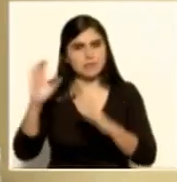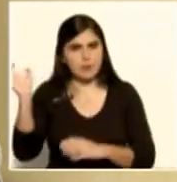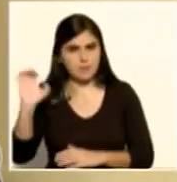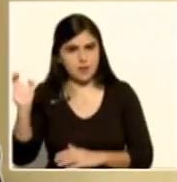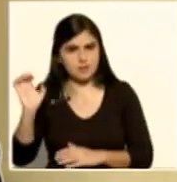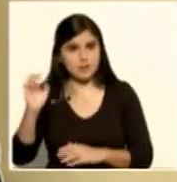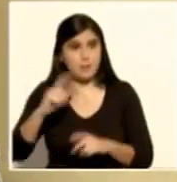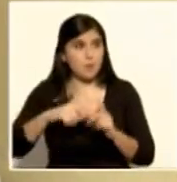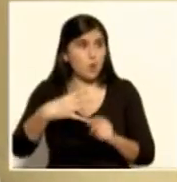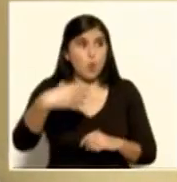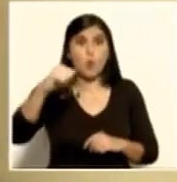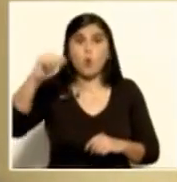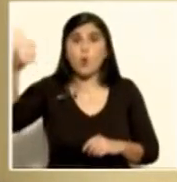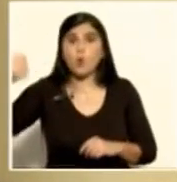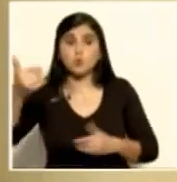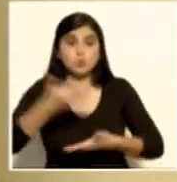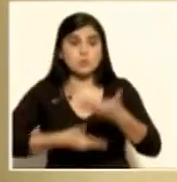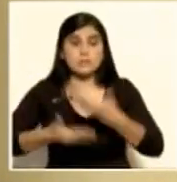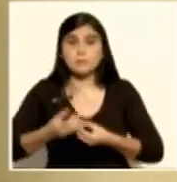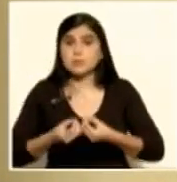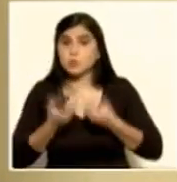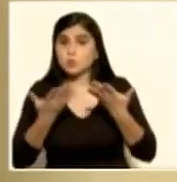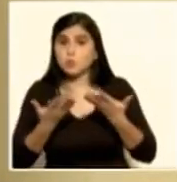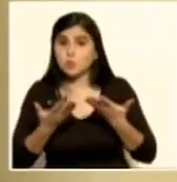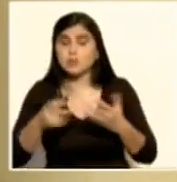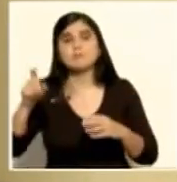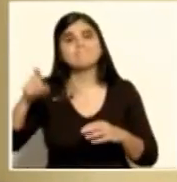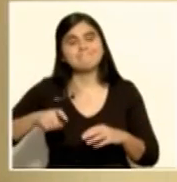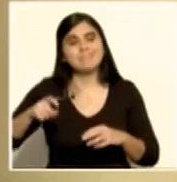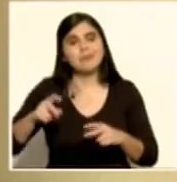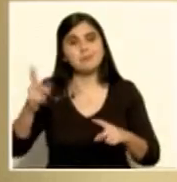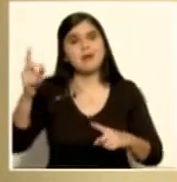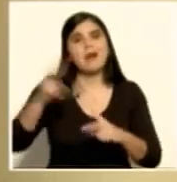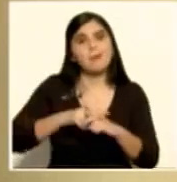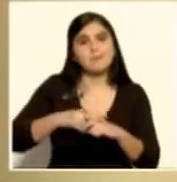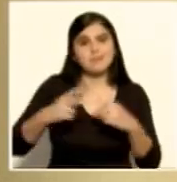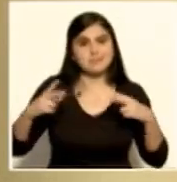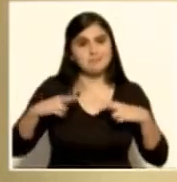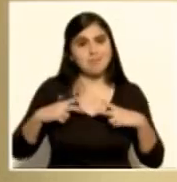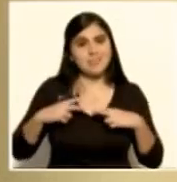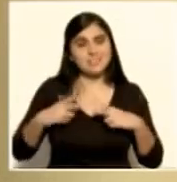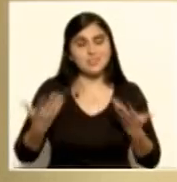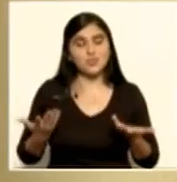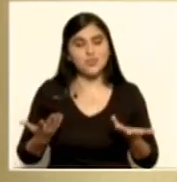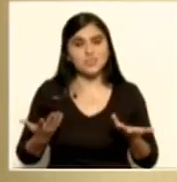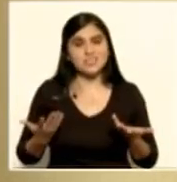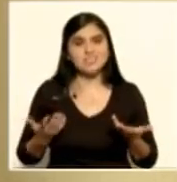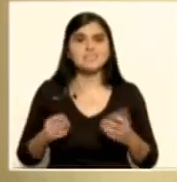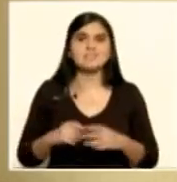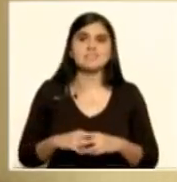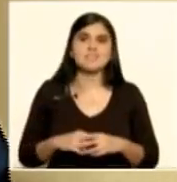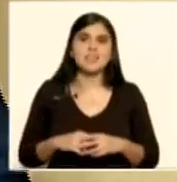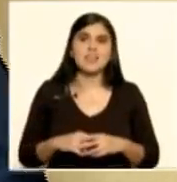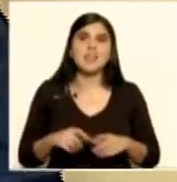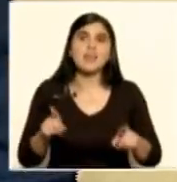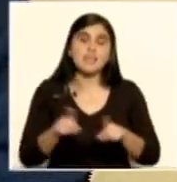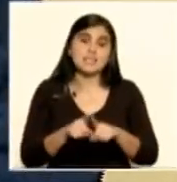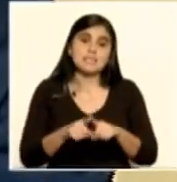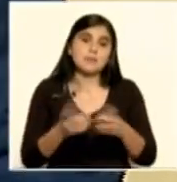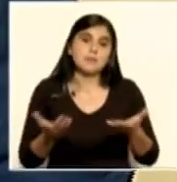servicios públicos deberemos aplicar vacaciones acumuladas, adelanto de vacaciones y, como ya indiqué, también